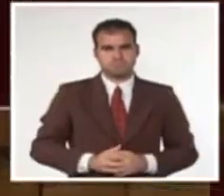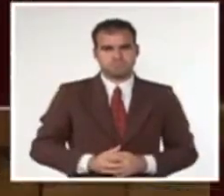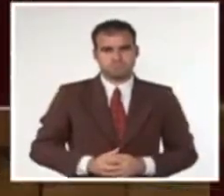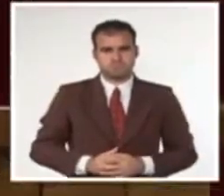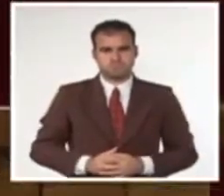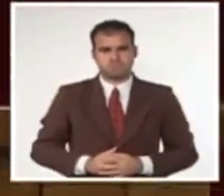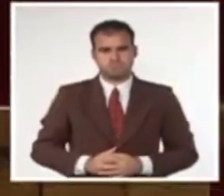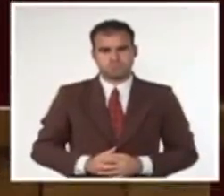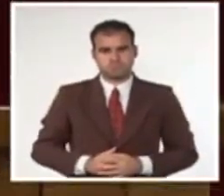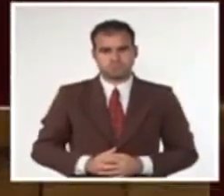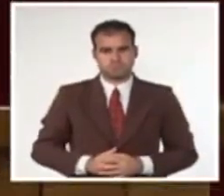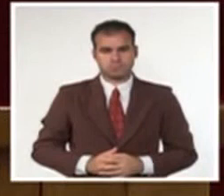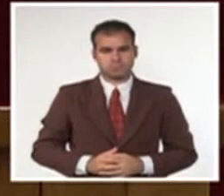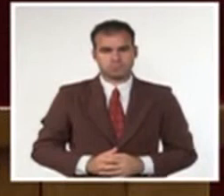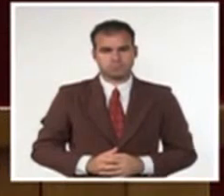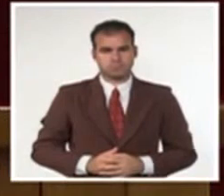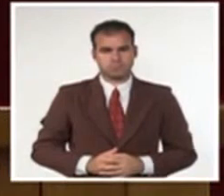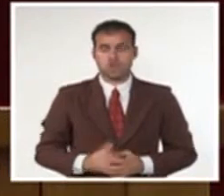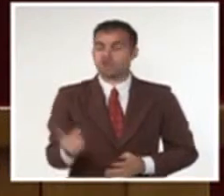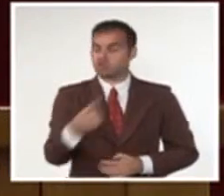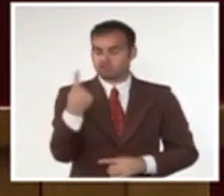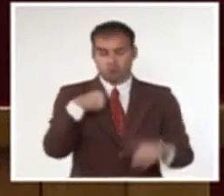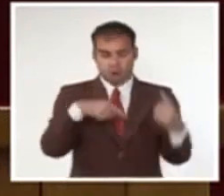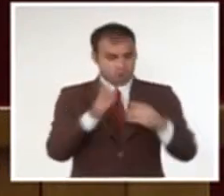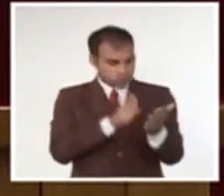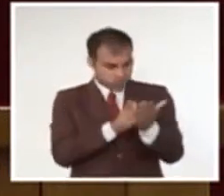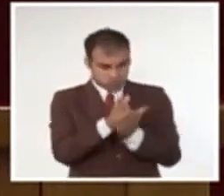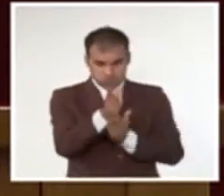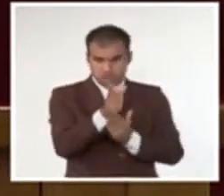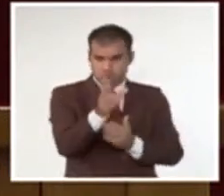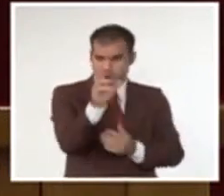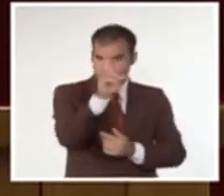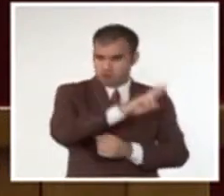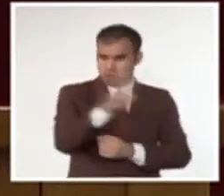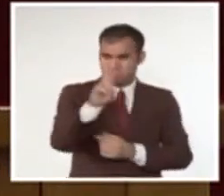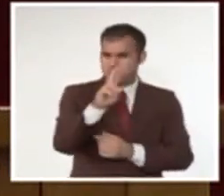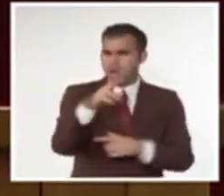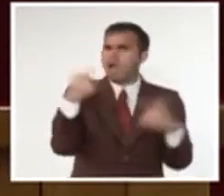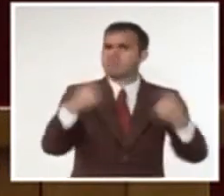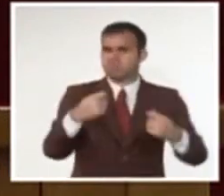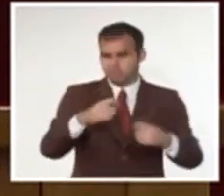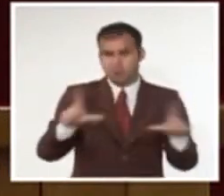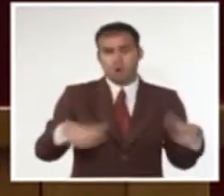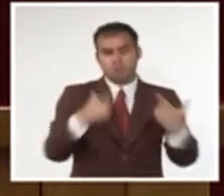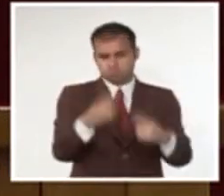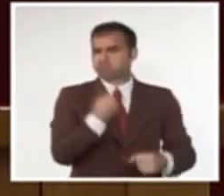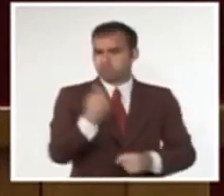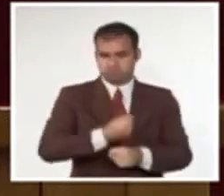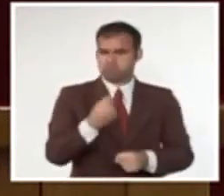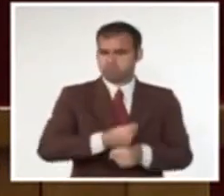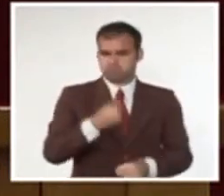La continuidad que nos honra representar tiene el deber de hacer su parte y lo hará.